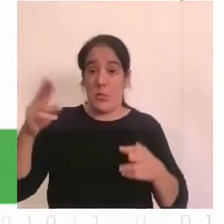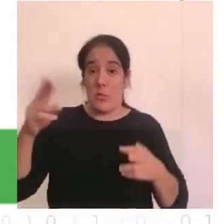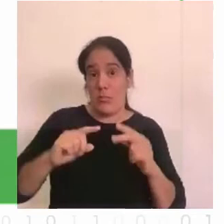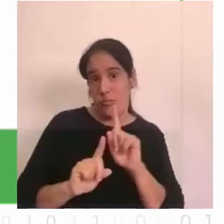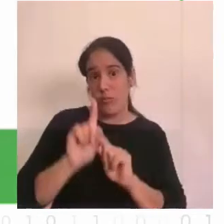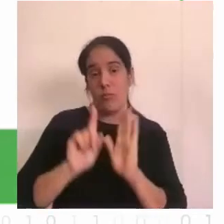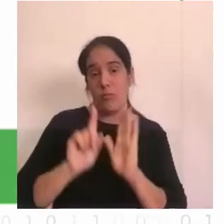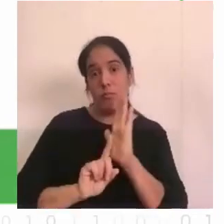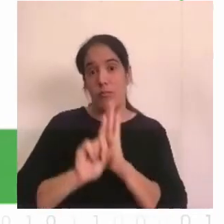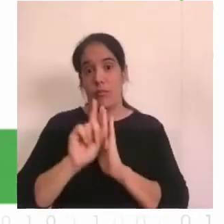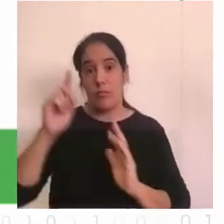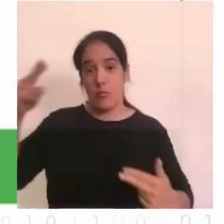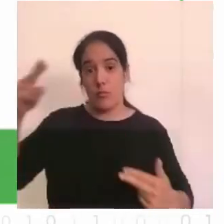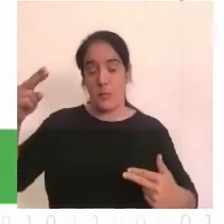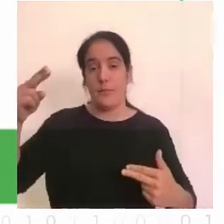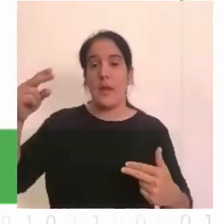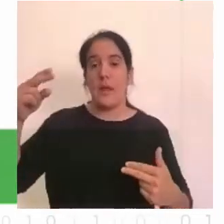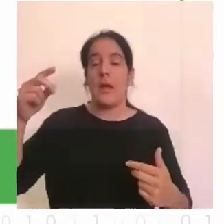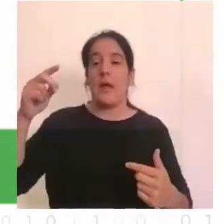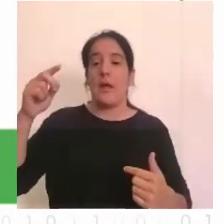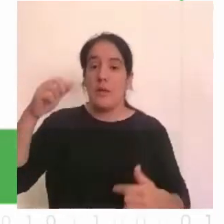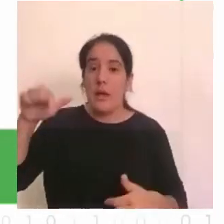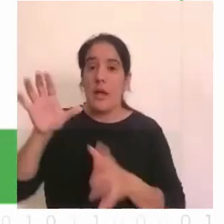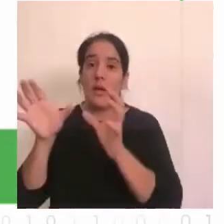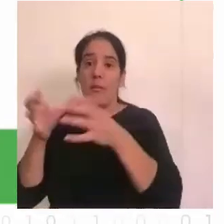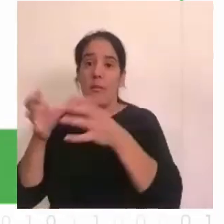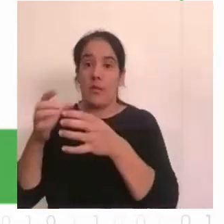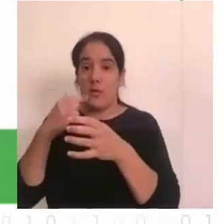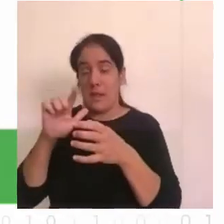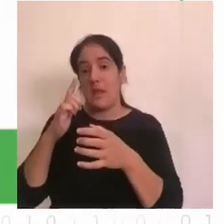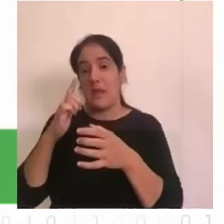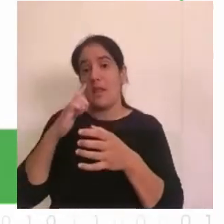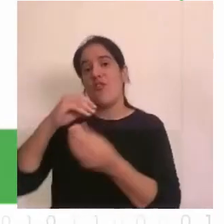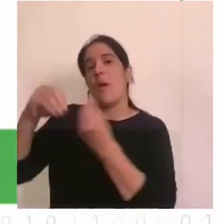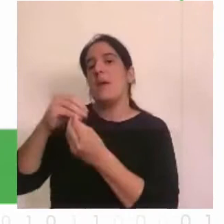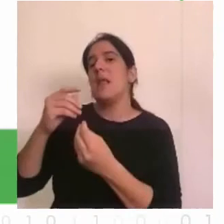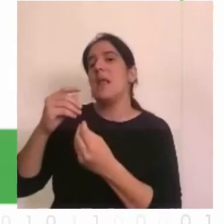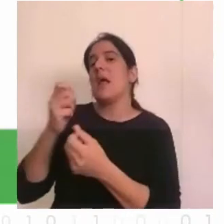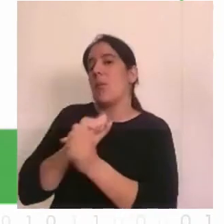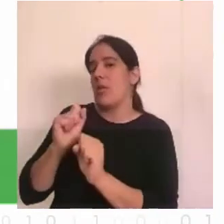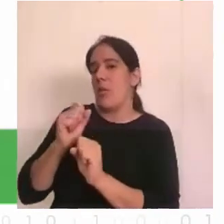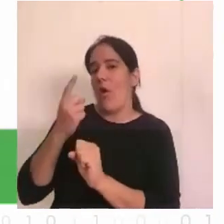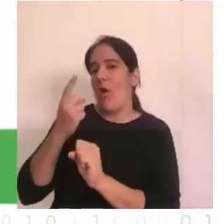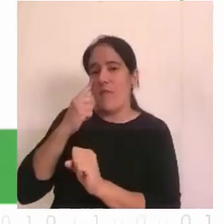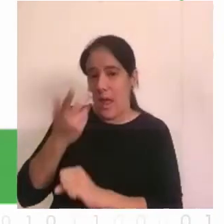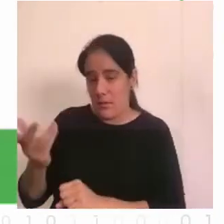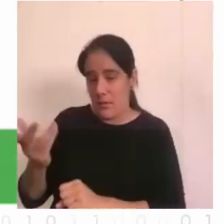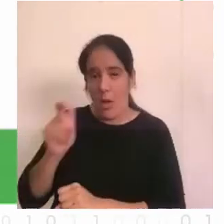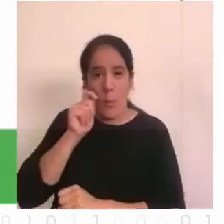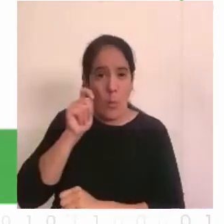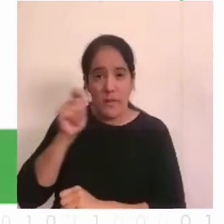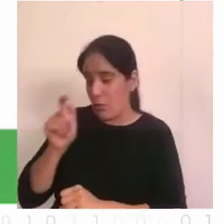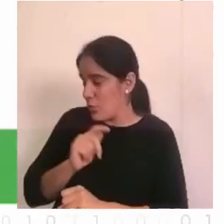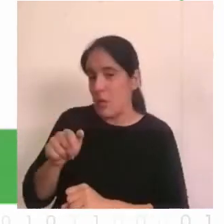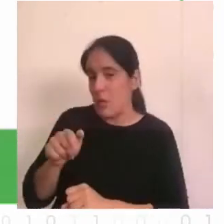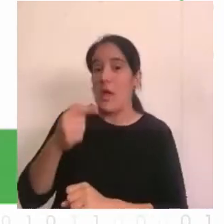estaban de parientes que estaban en la muestra de testeo. Y si ven ahí, cuando no hay parientes, lo que hicieron fue probarlo además variando la cantidad de